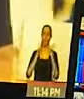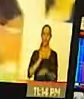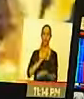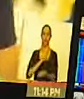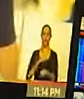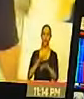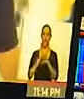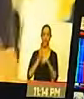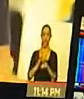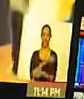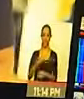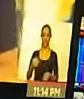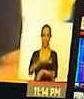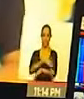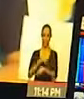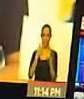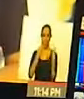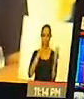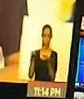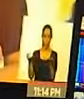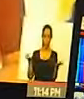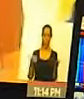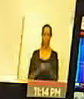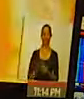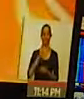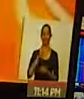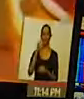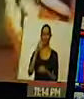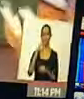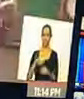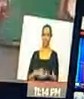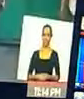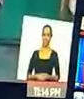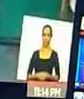en la calle. Eso es lo que vamos a ver en este reportaje de Surja Contigo. Estamos en un